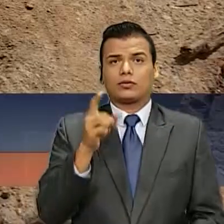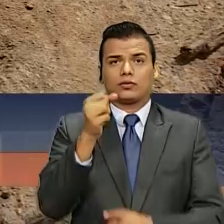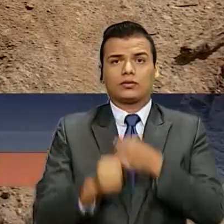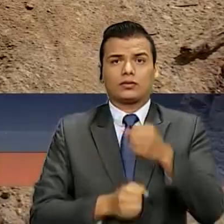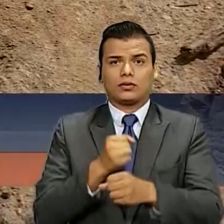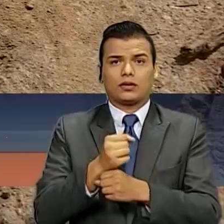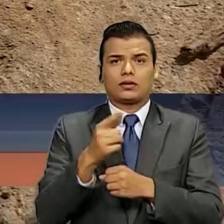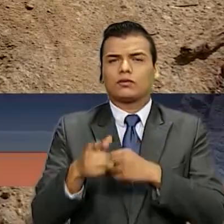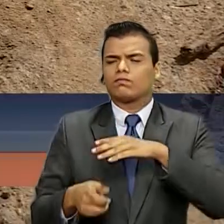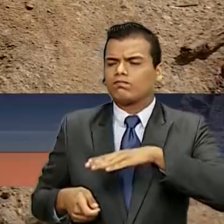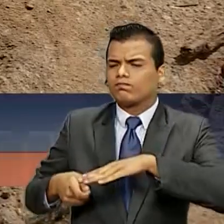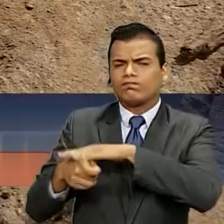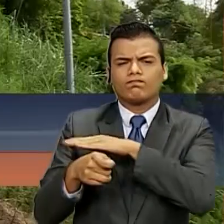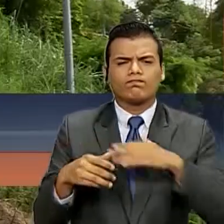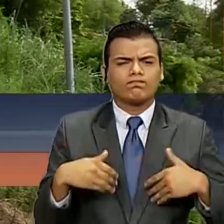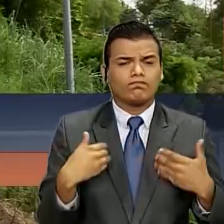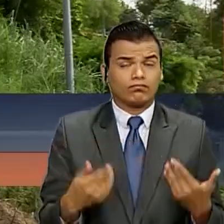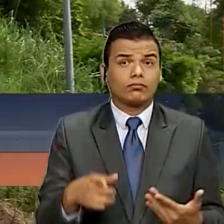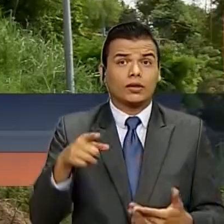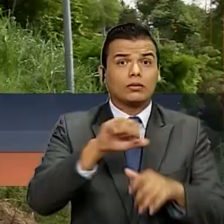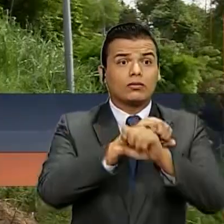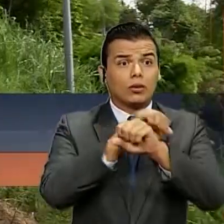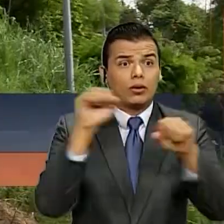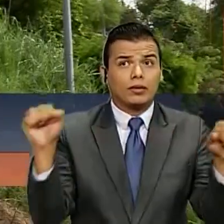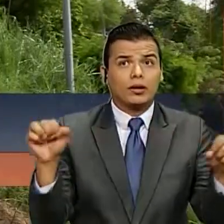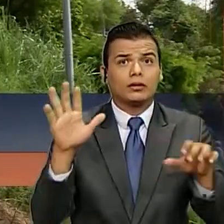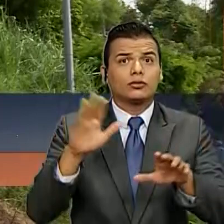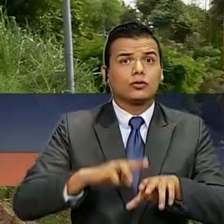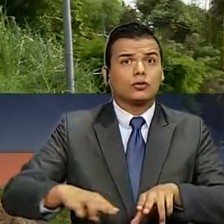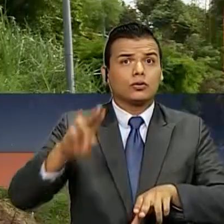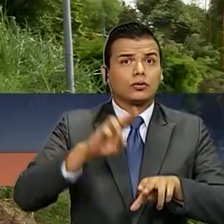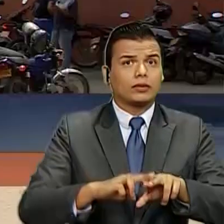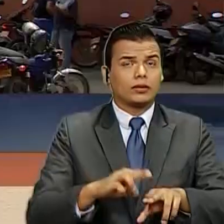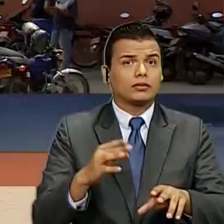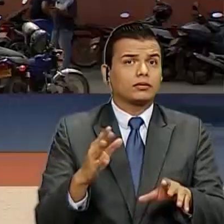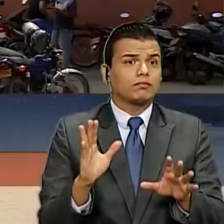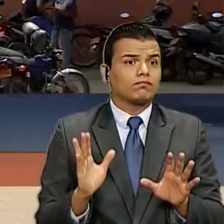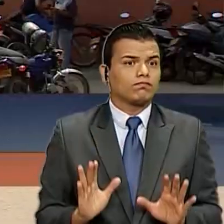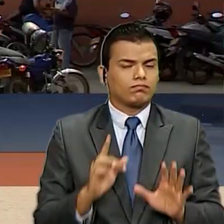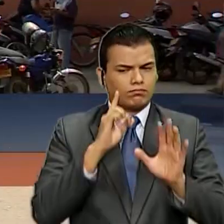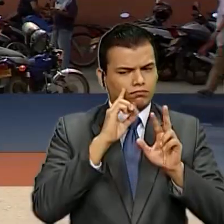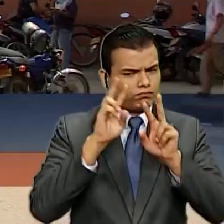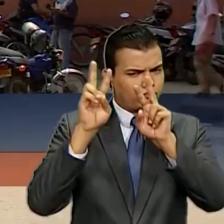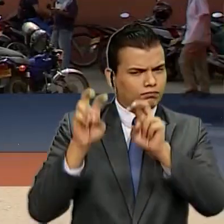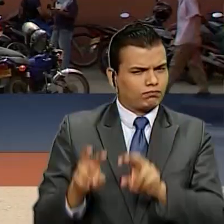fueron asesinadas a plena luz del día y se trata de establecer si, de acuerdo